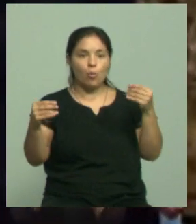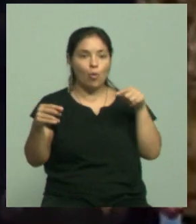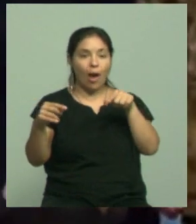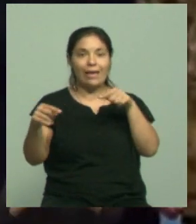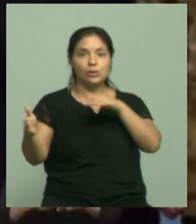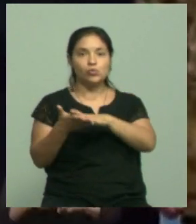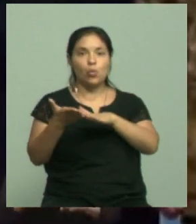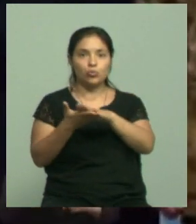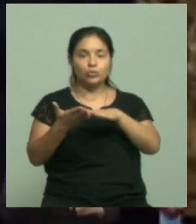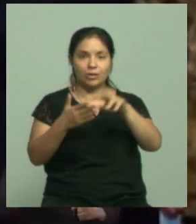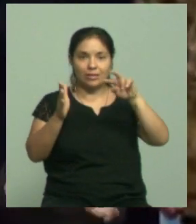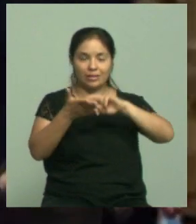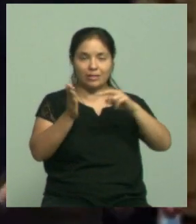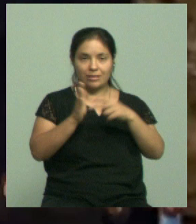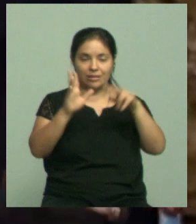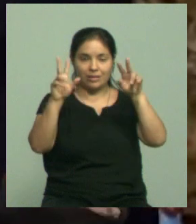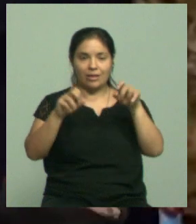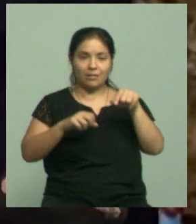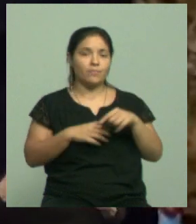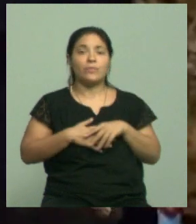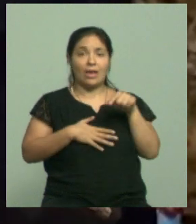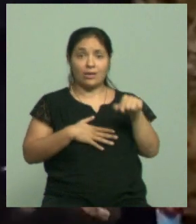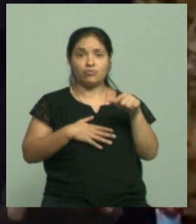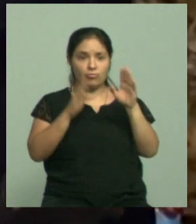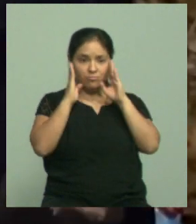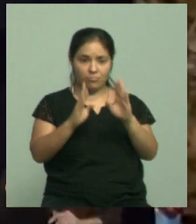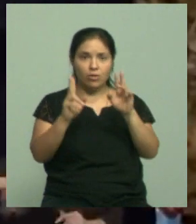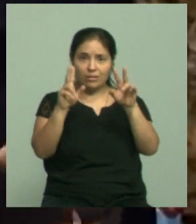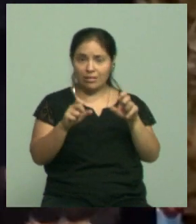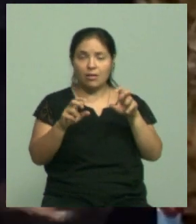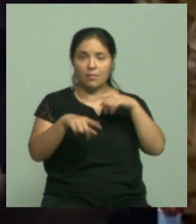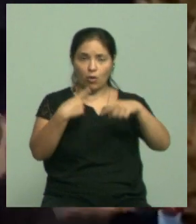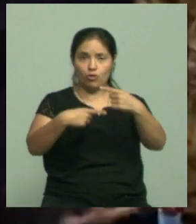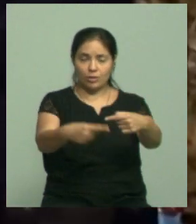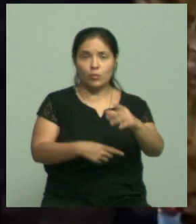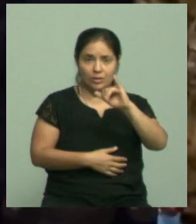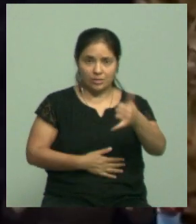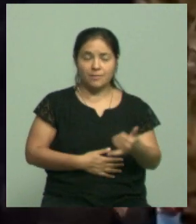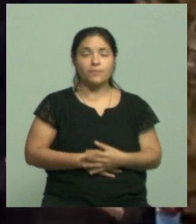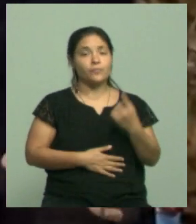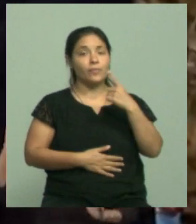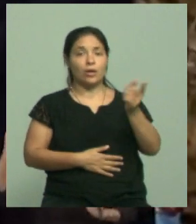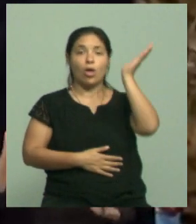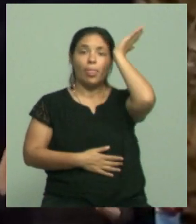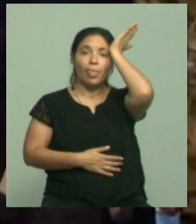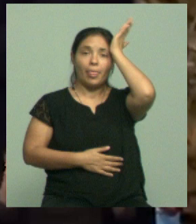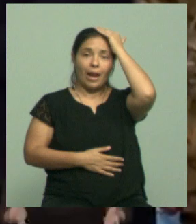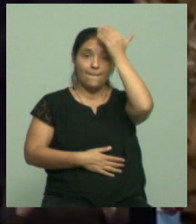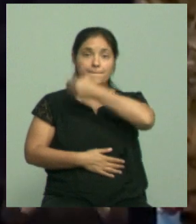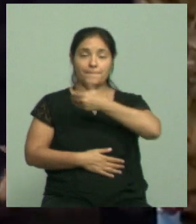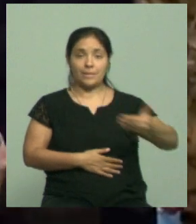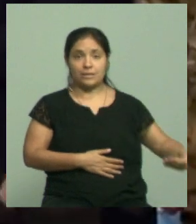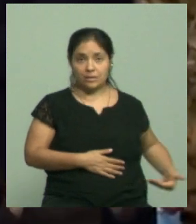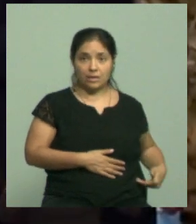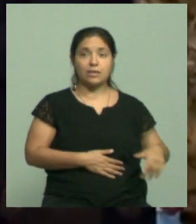cierto es que esto sigue siendo algo imperante, pero a partir de la presidencia de Donald Trump, lo cierto es